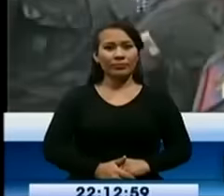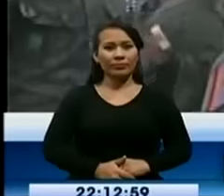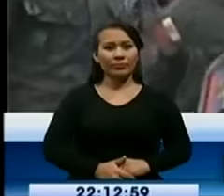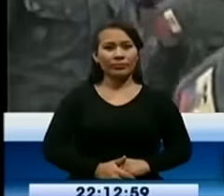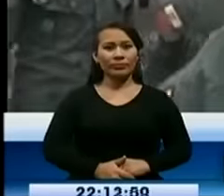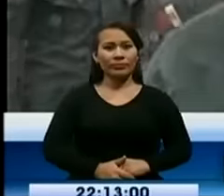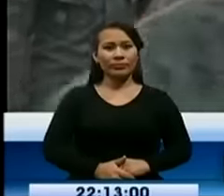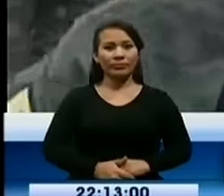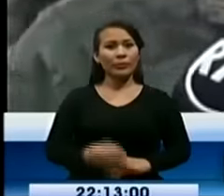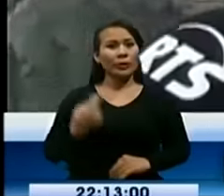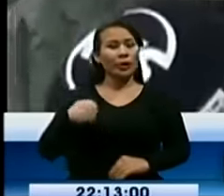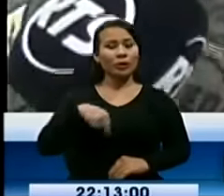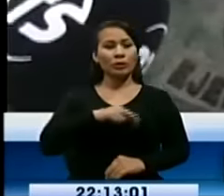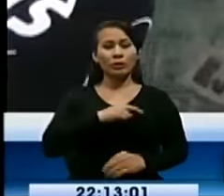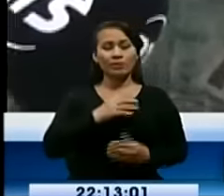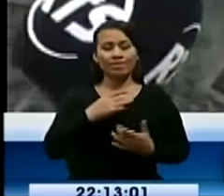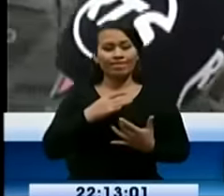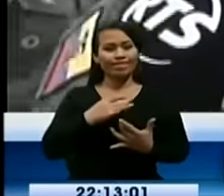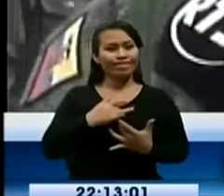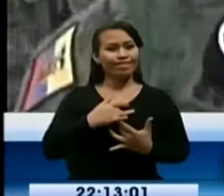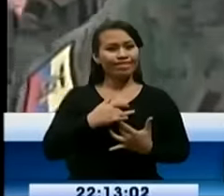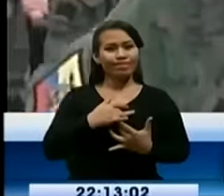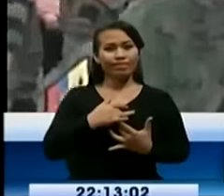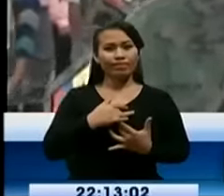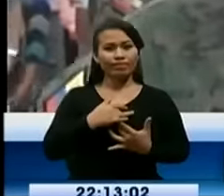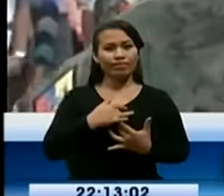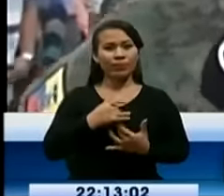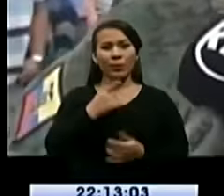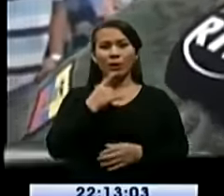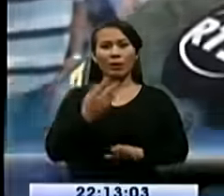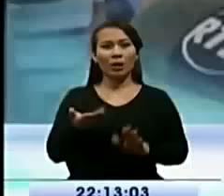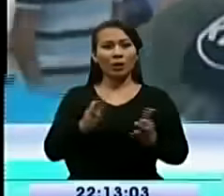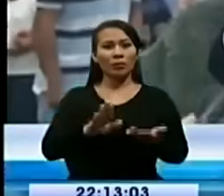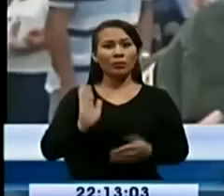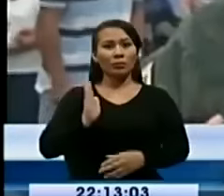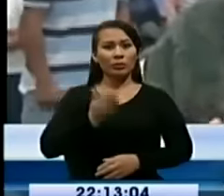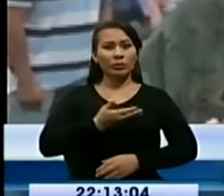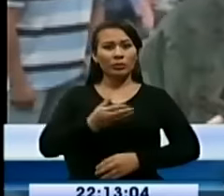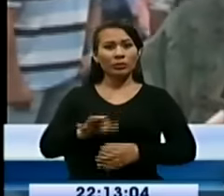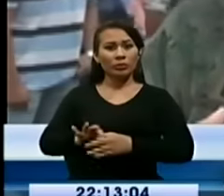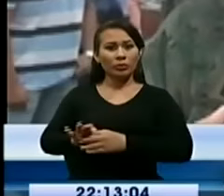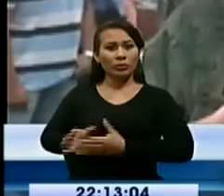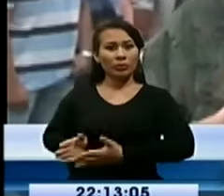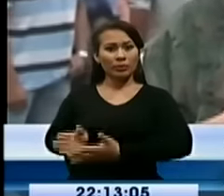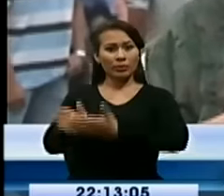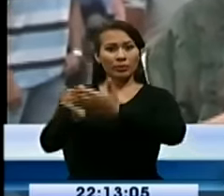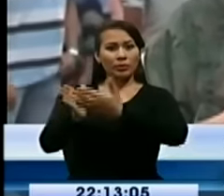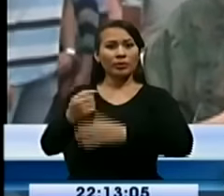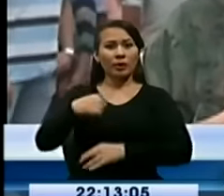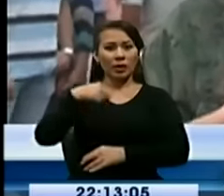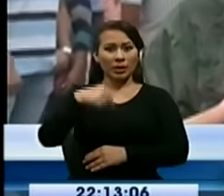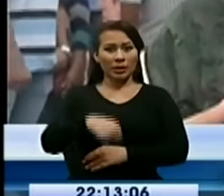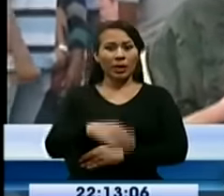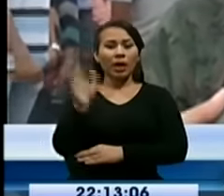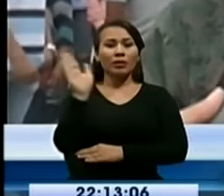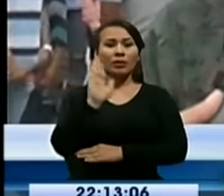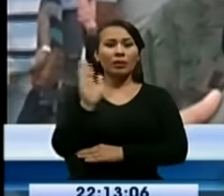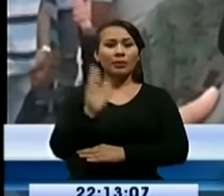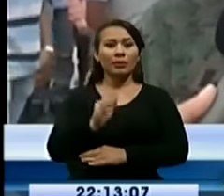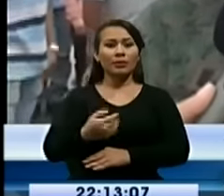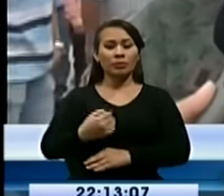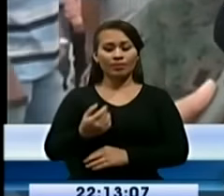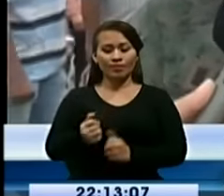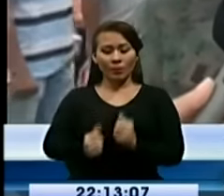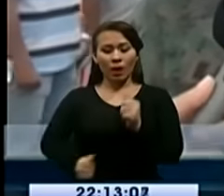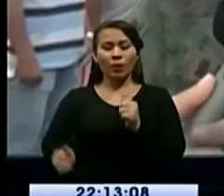Nos sentimos muy condolidos por la partida de nuestro compañero. Le estamos aquí dándole el último adiós, acompañándolo a